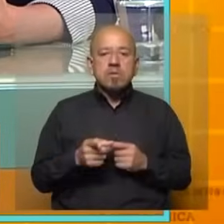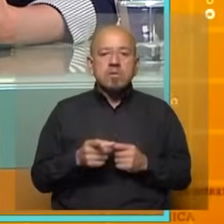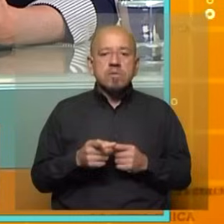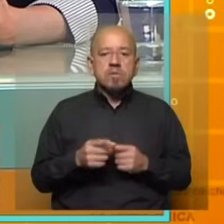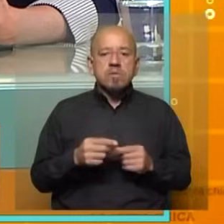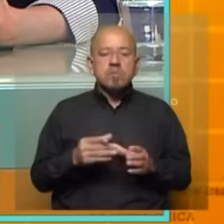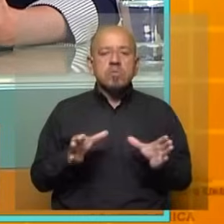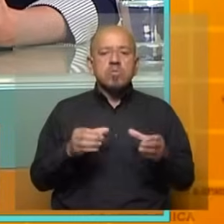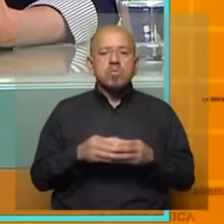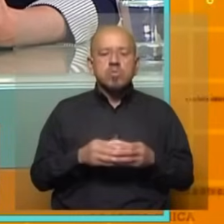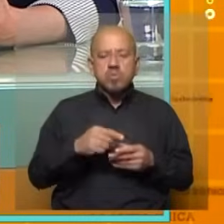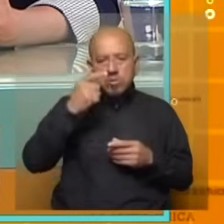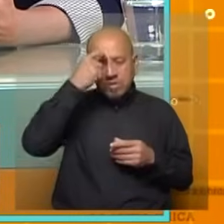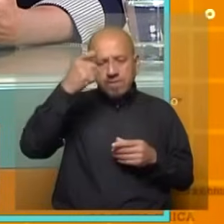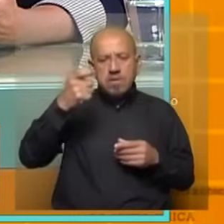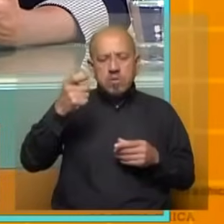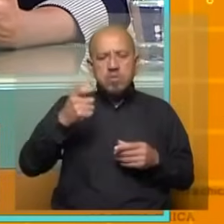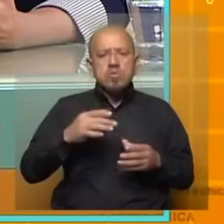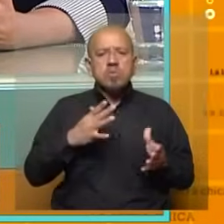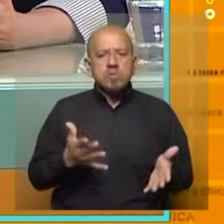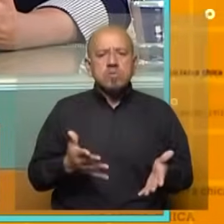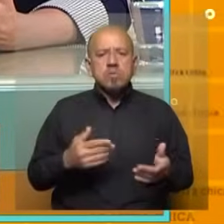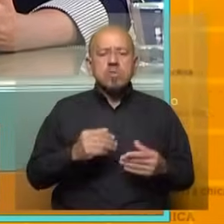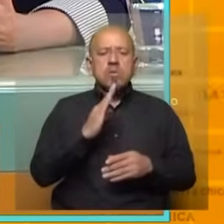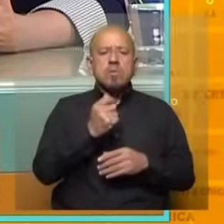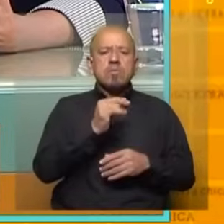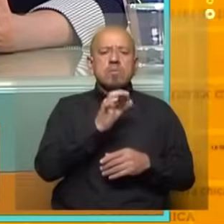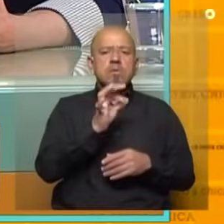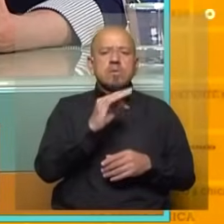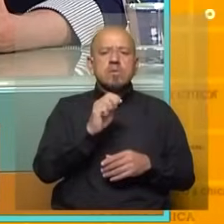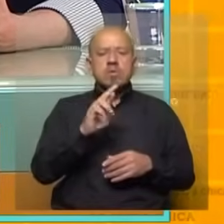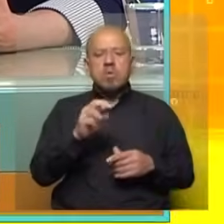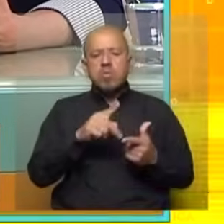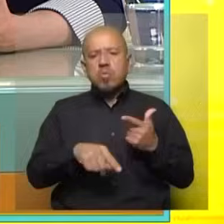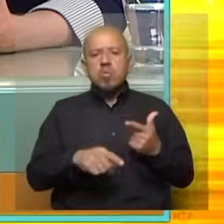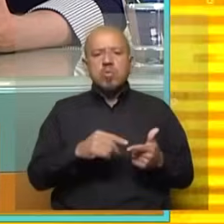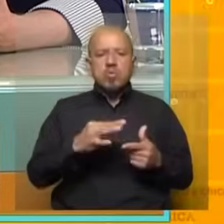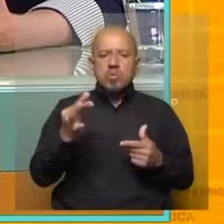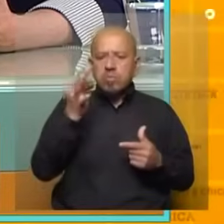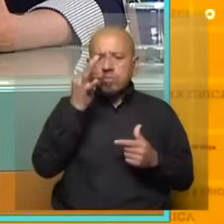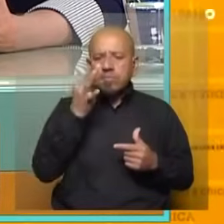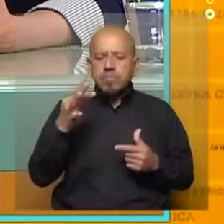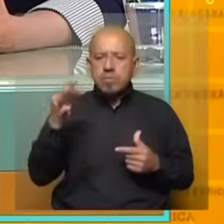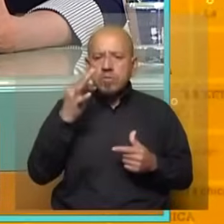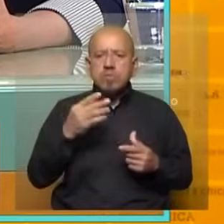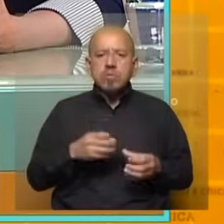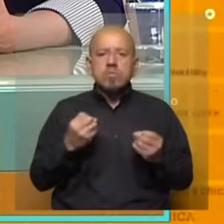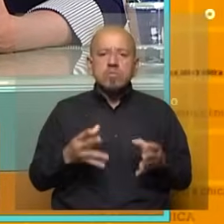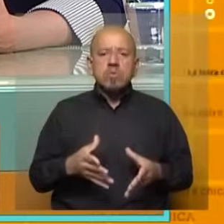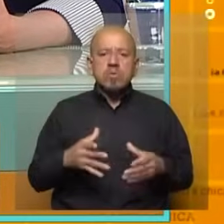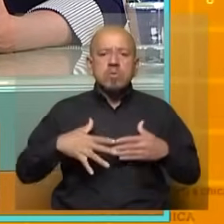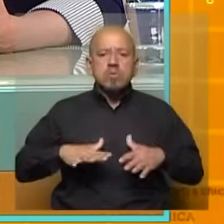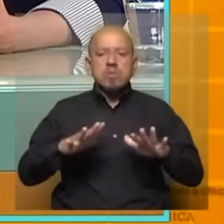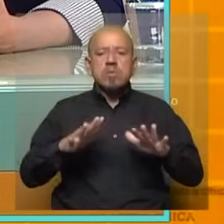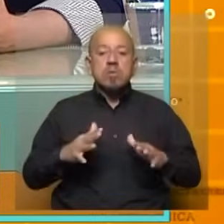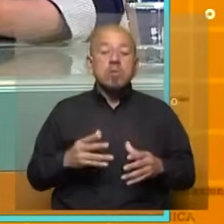fuerte equipo de científicos preparados para responder, como el Pasteur, con test, con productos. ¿Por qué estaban preparados